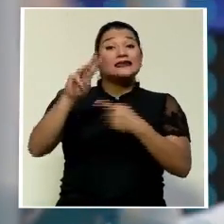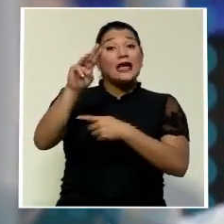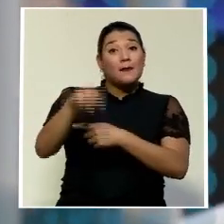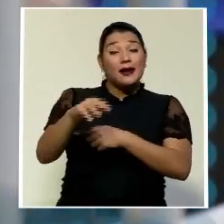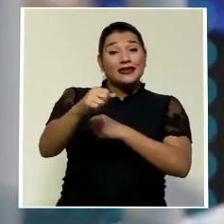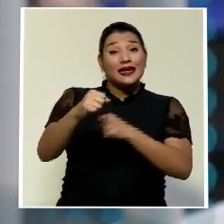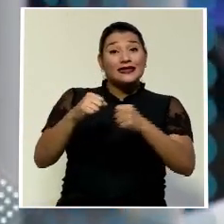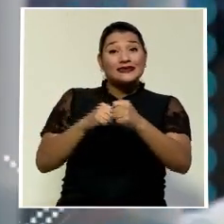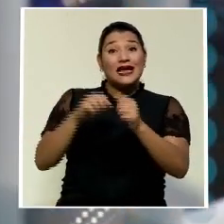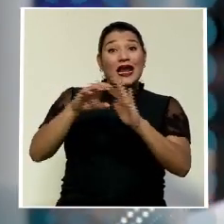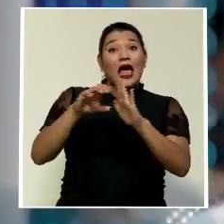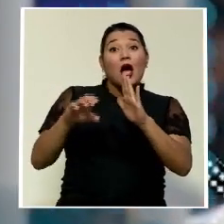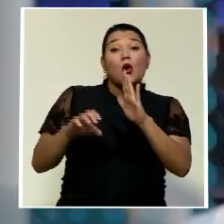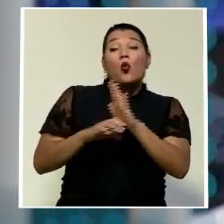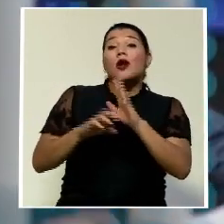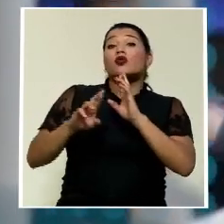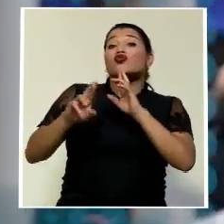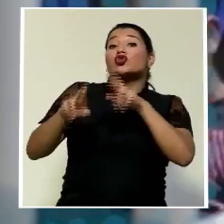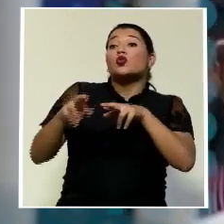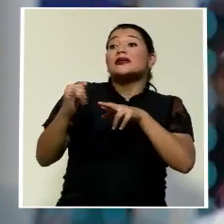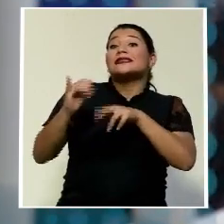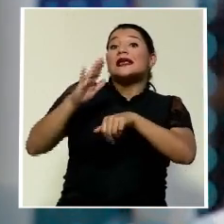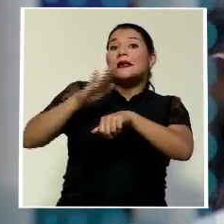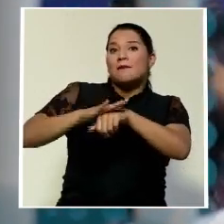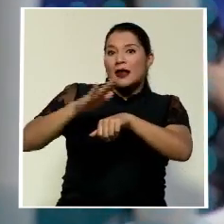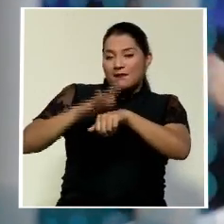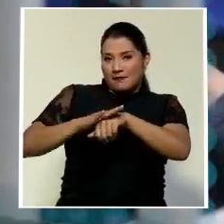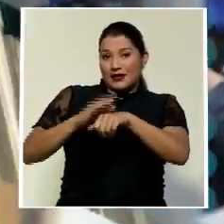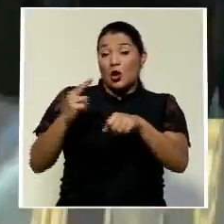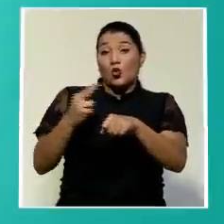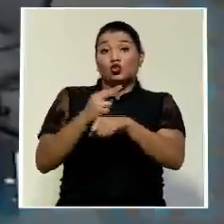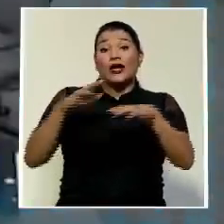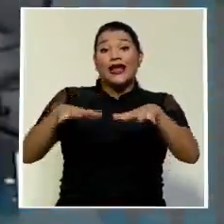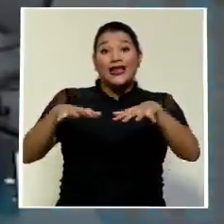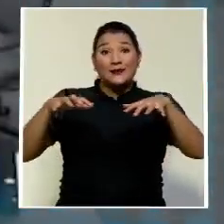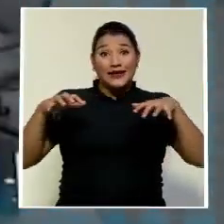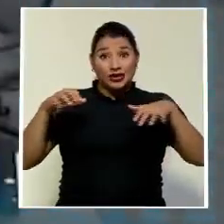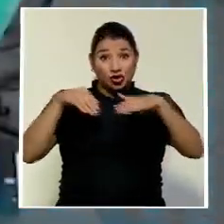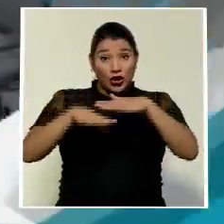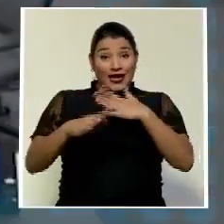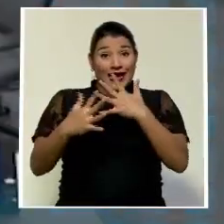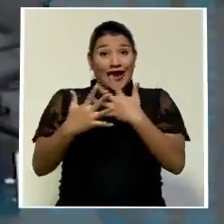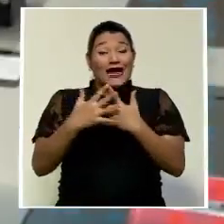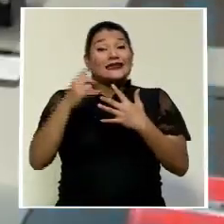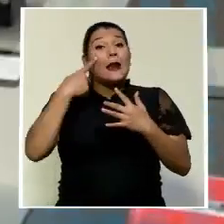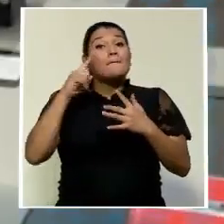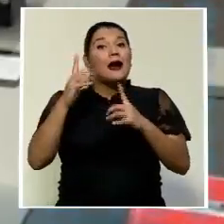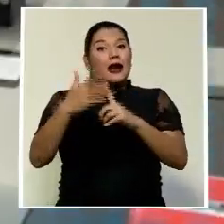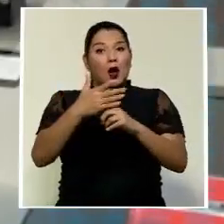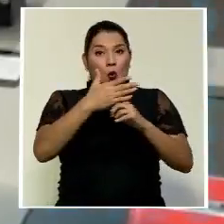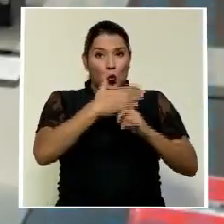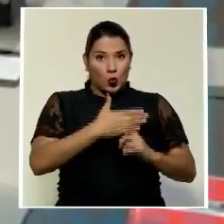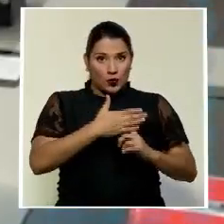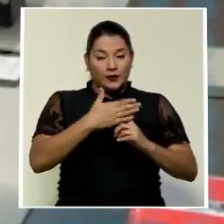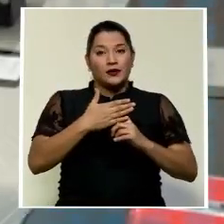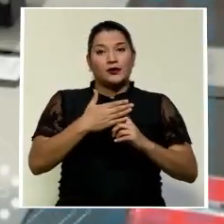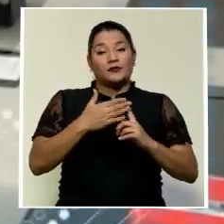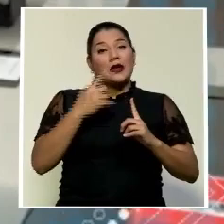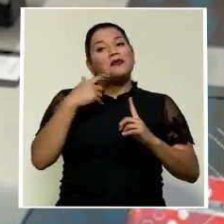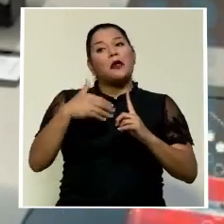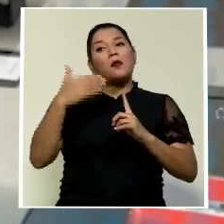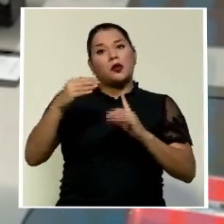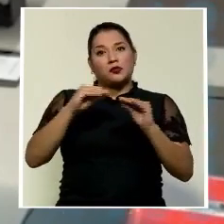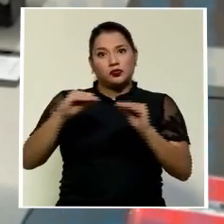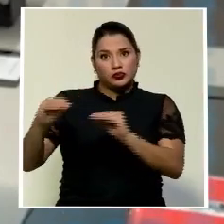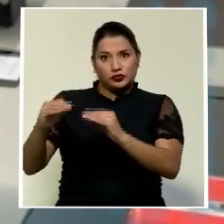puede acudir a gimnasios penitenciarios para las cuarentenas. Los representantes de UNOPS no